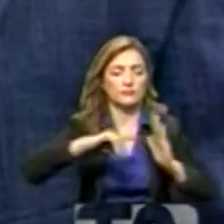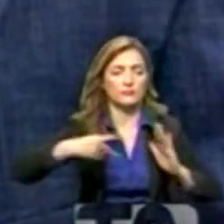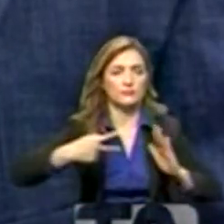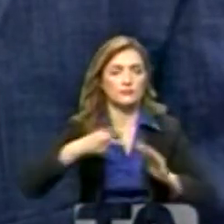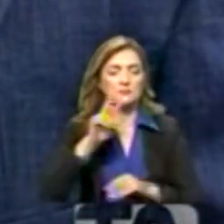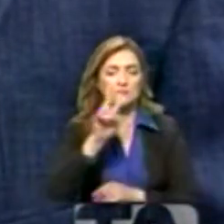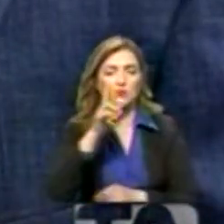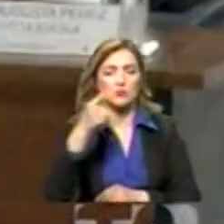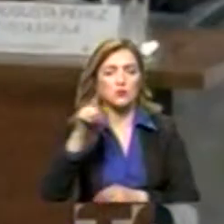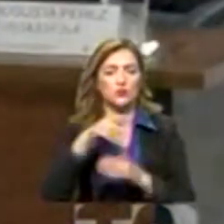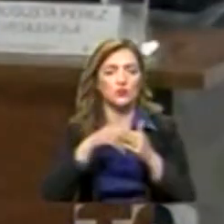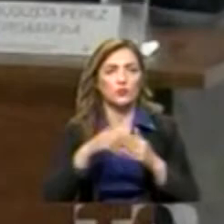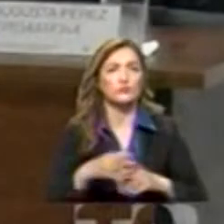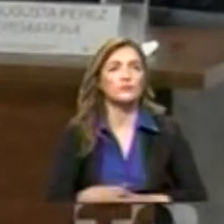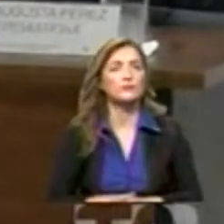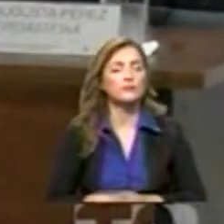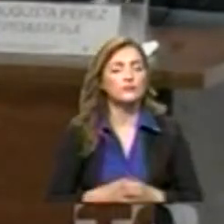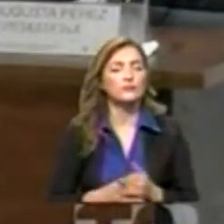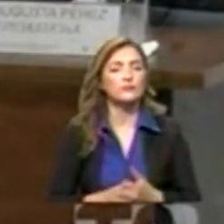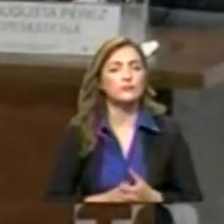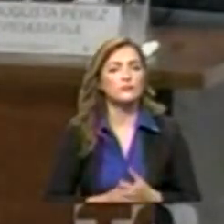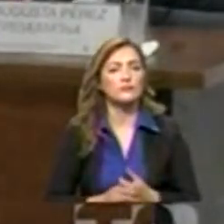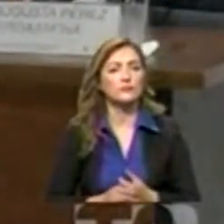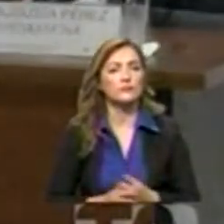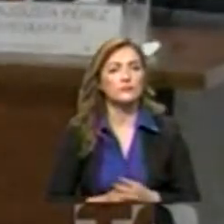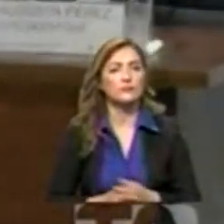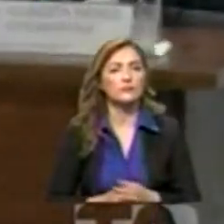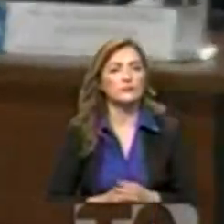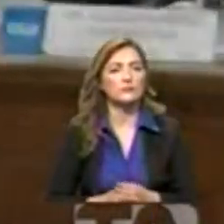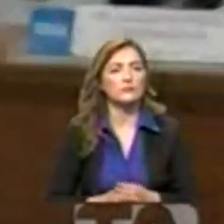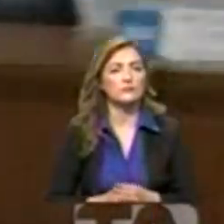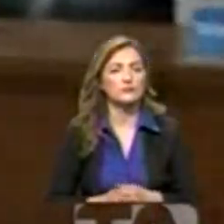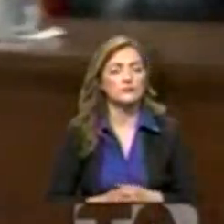cerca de 2 millones de dólares. En Quito, María Gracia Acosta, 24 horas.